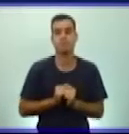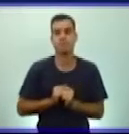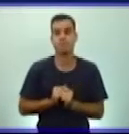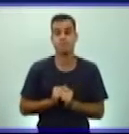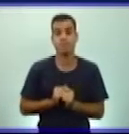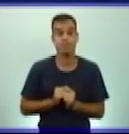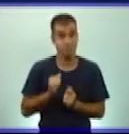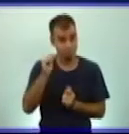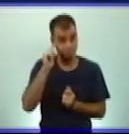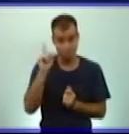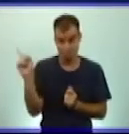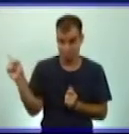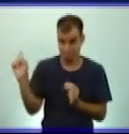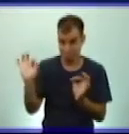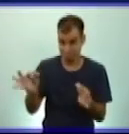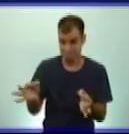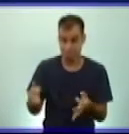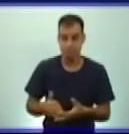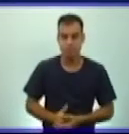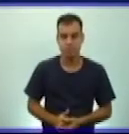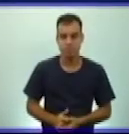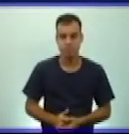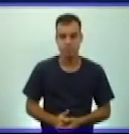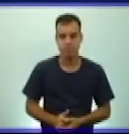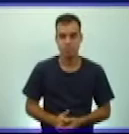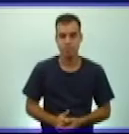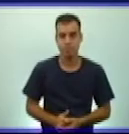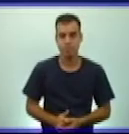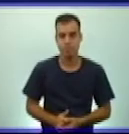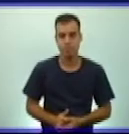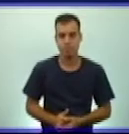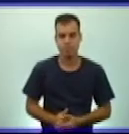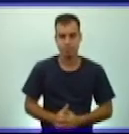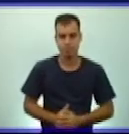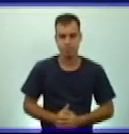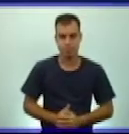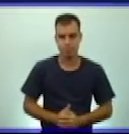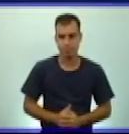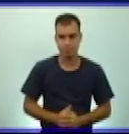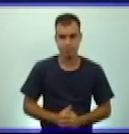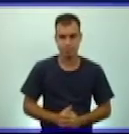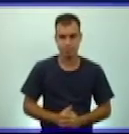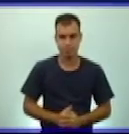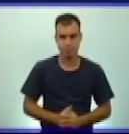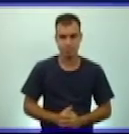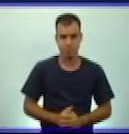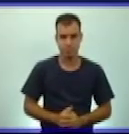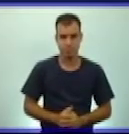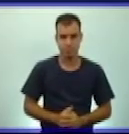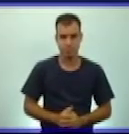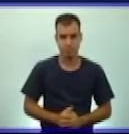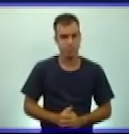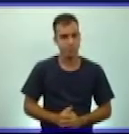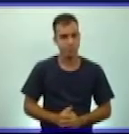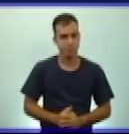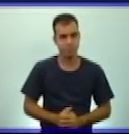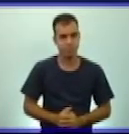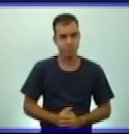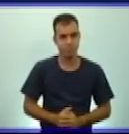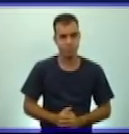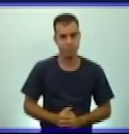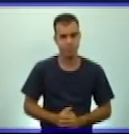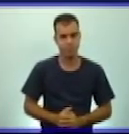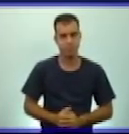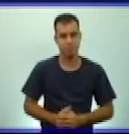pista de aterrizaje a una velocidad de 100 kilómetros por hora y posteriormente ascendía a